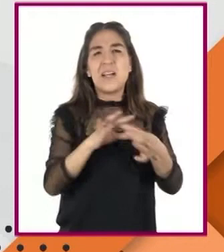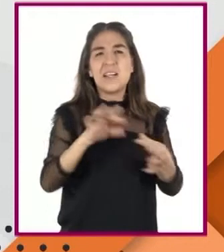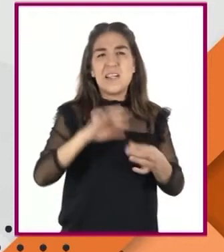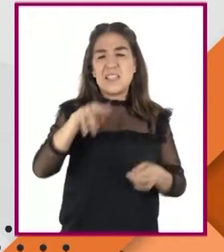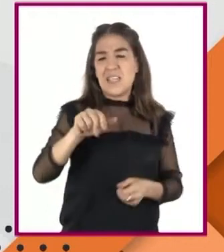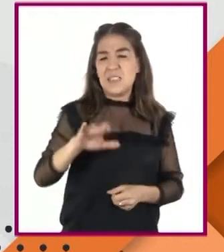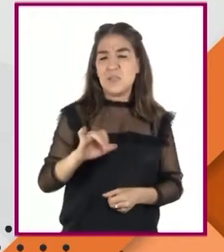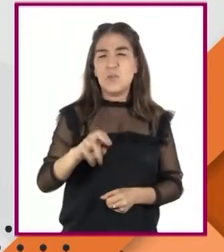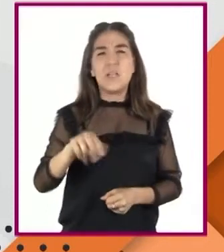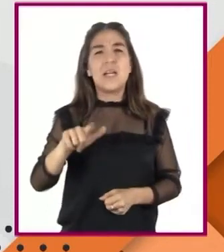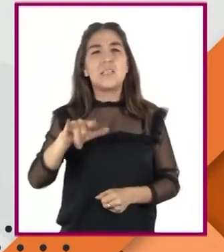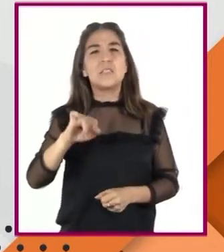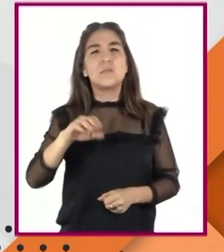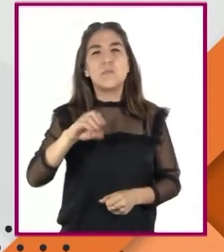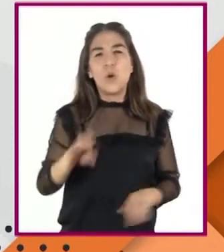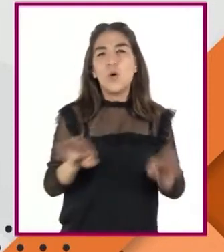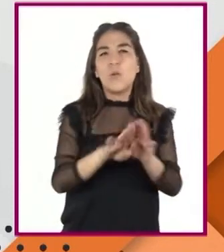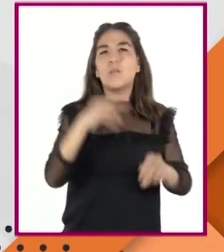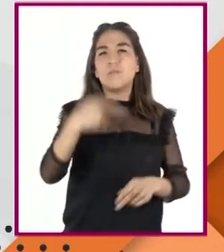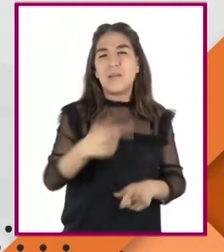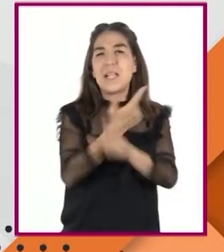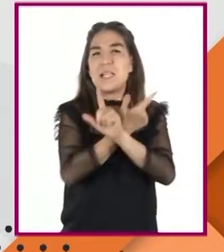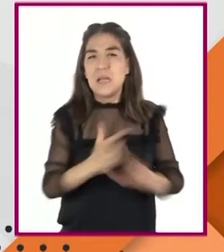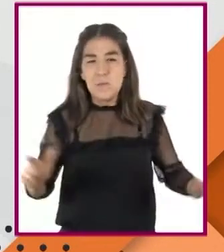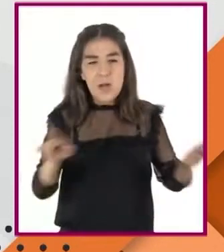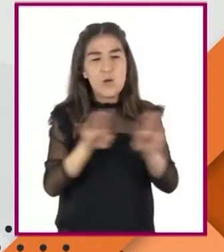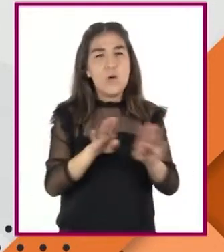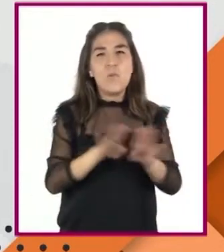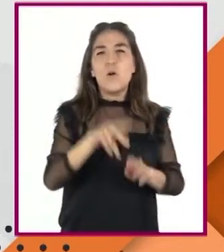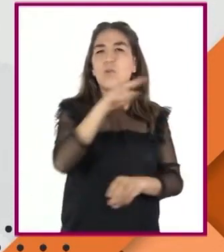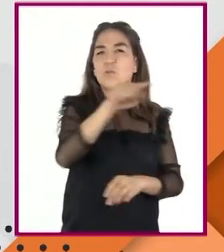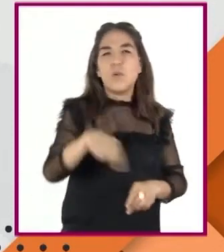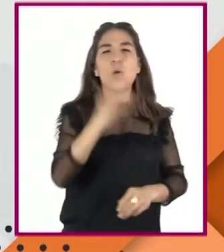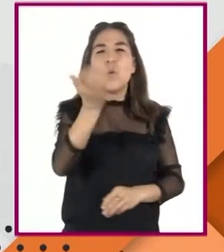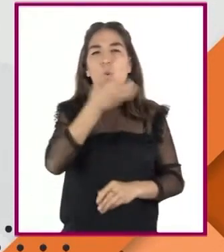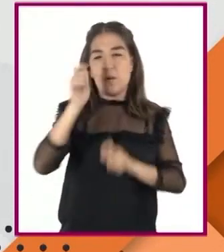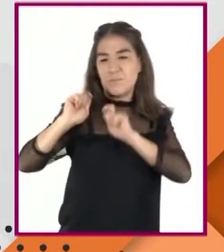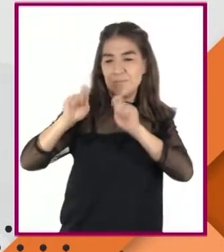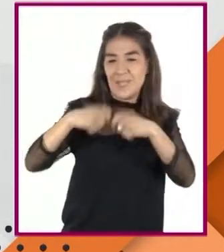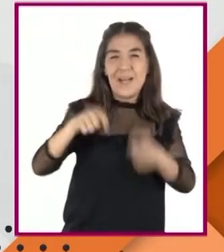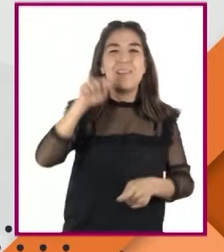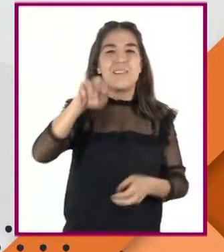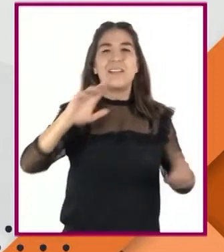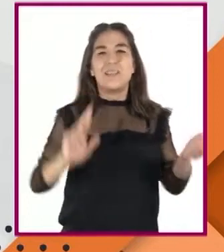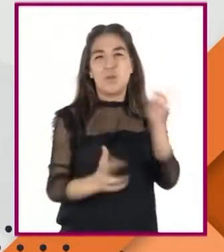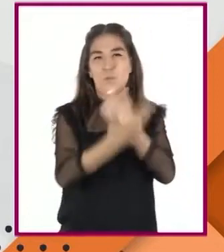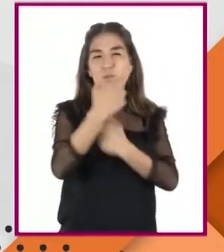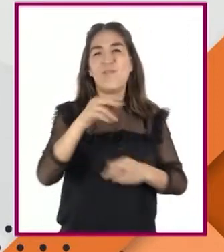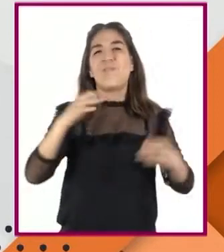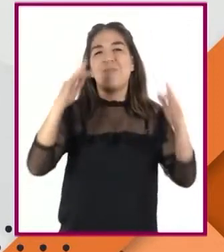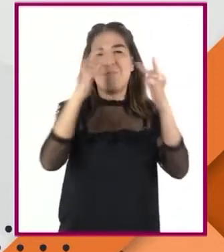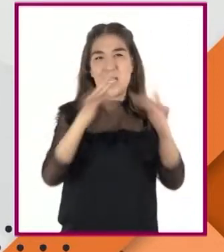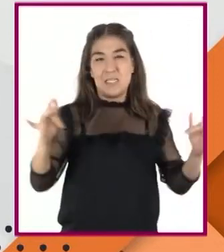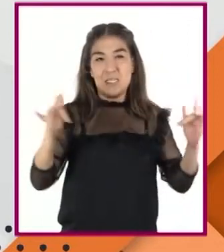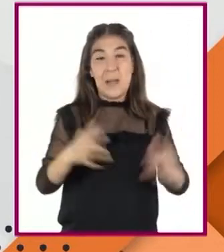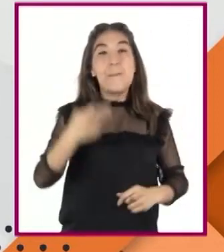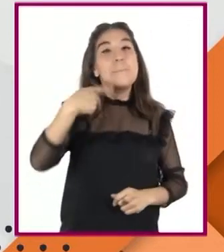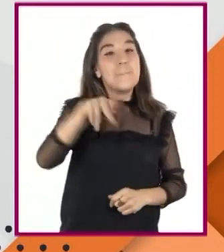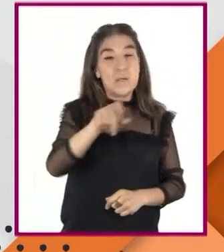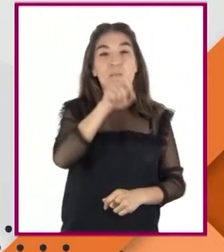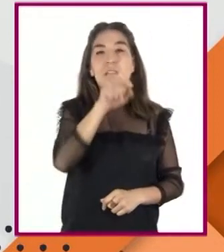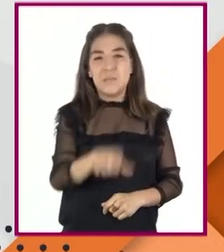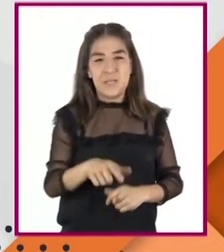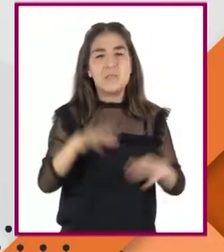con los movimientos liberales y radicales y con la tradición de la Revolución Francesa. Pero, por lo